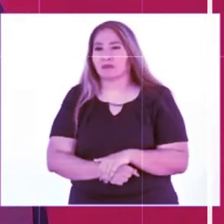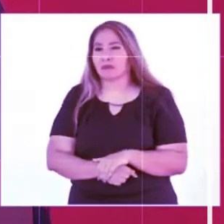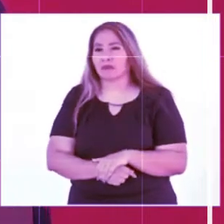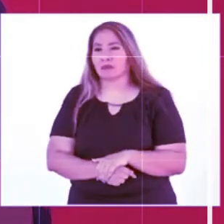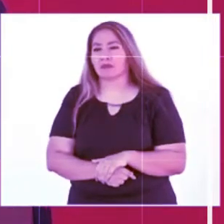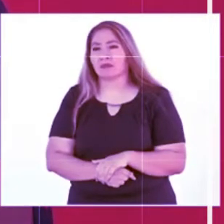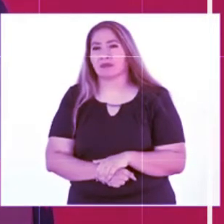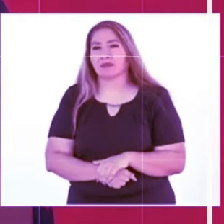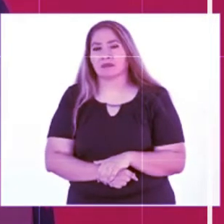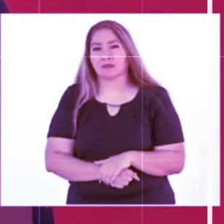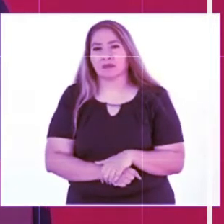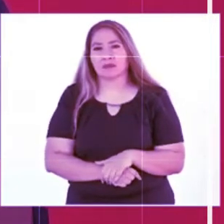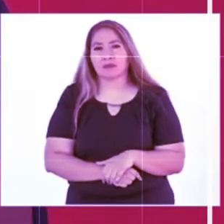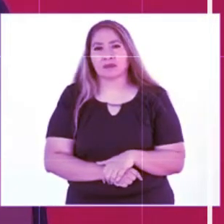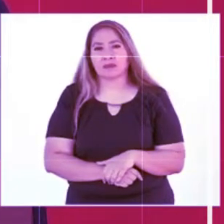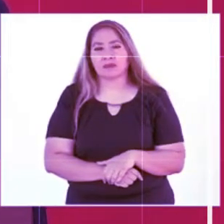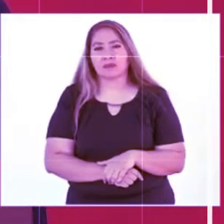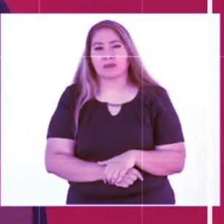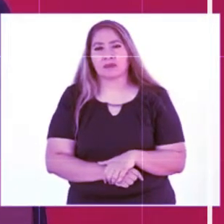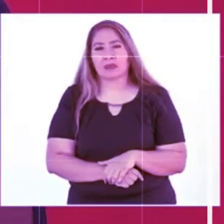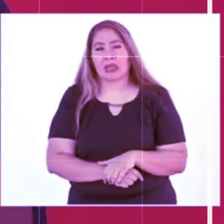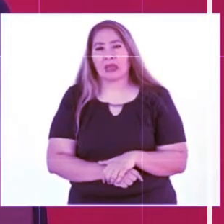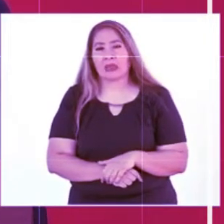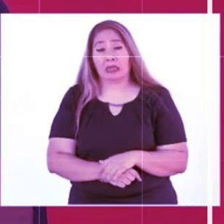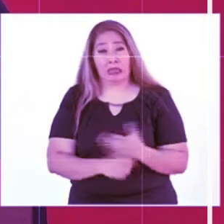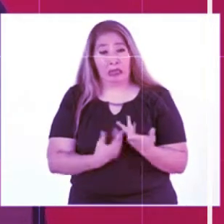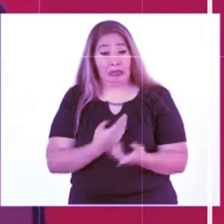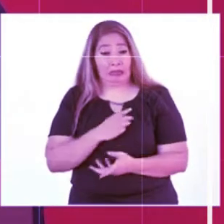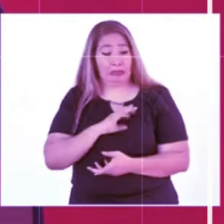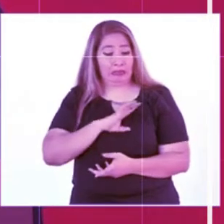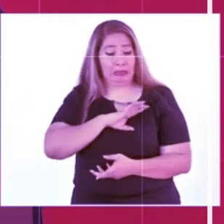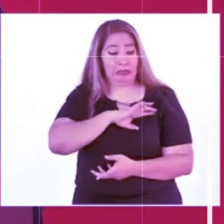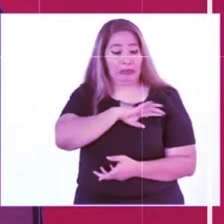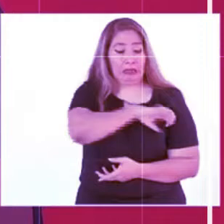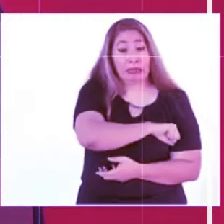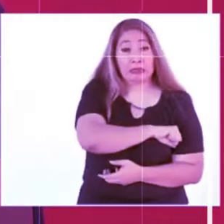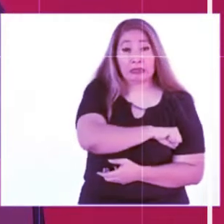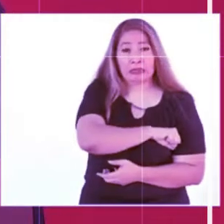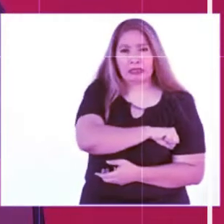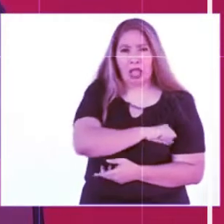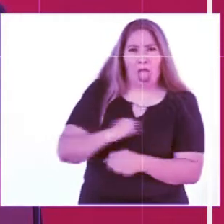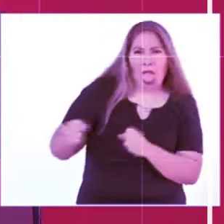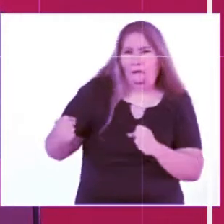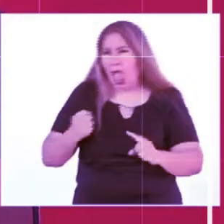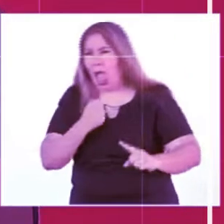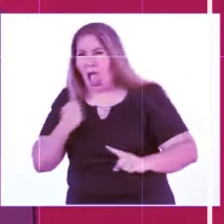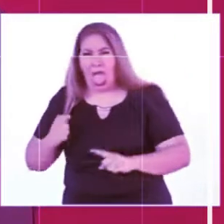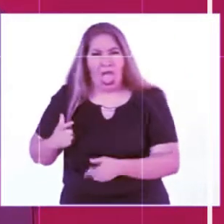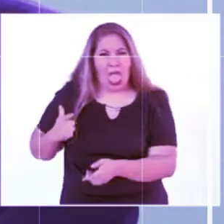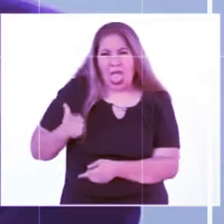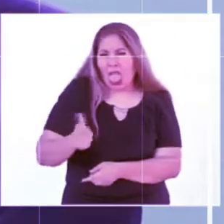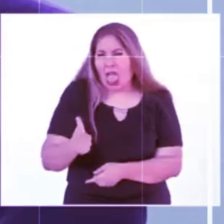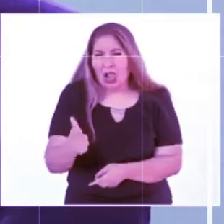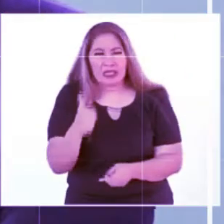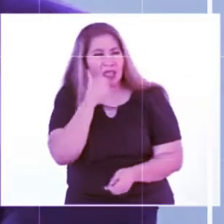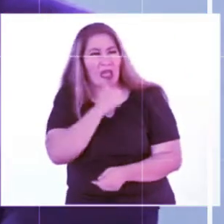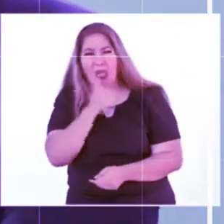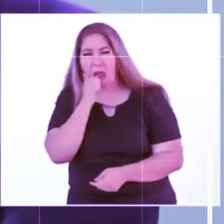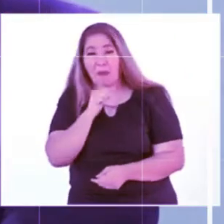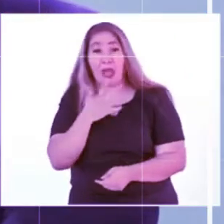puede haber del carácter indomable del lagunero si en San Pedro de las